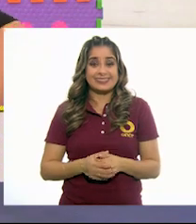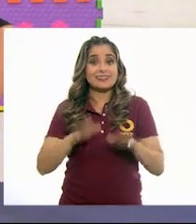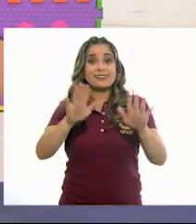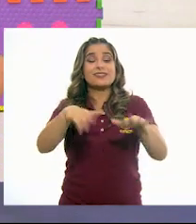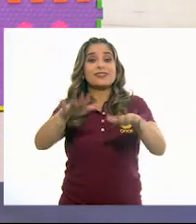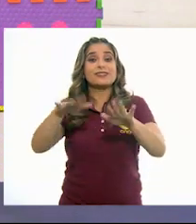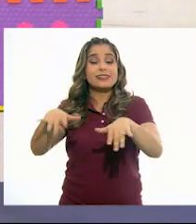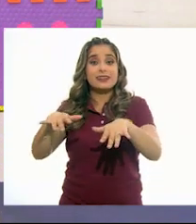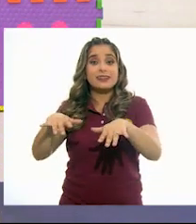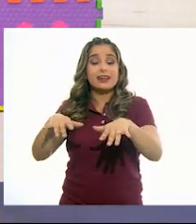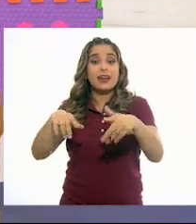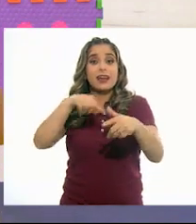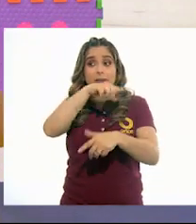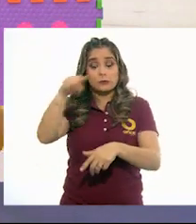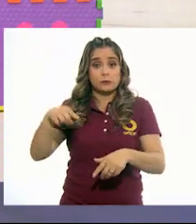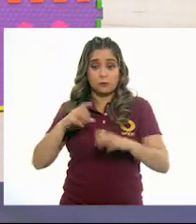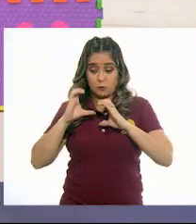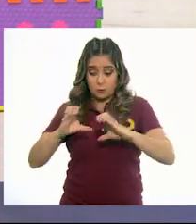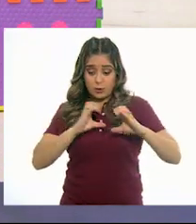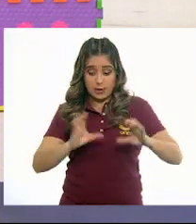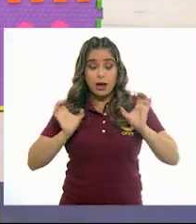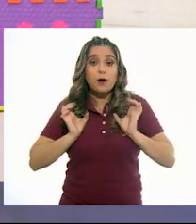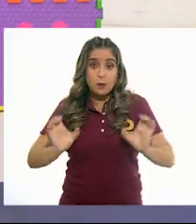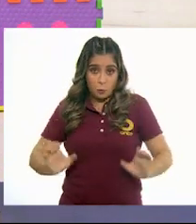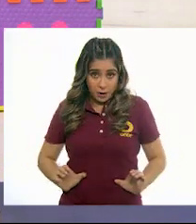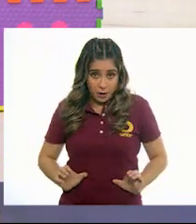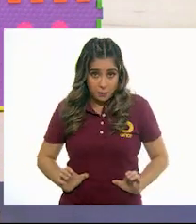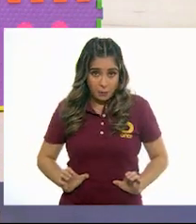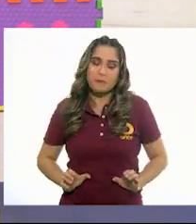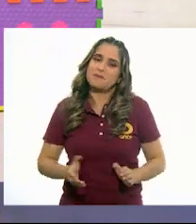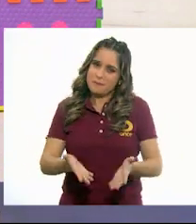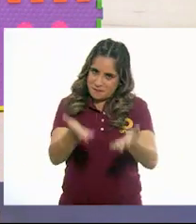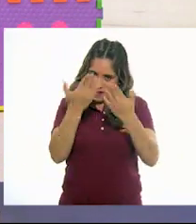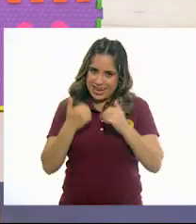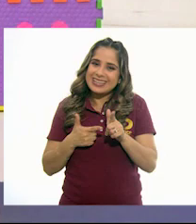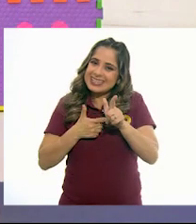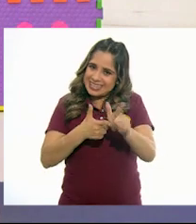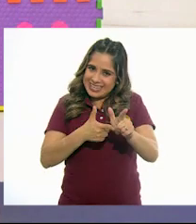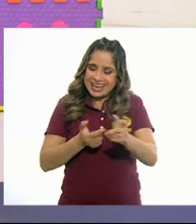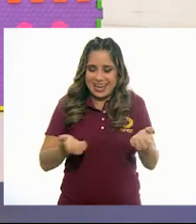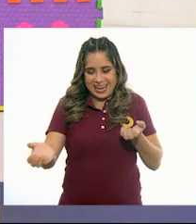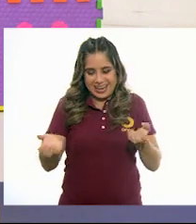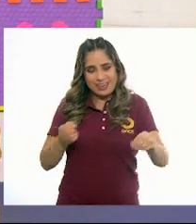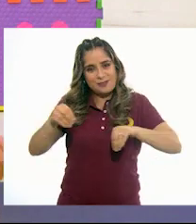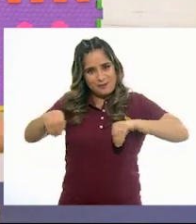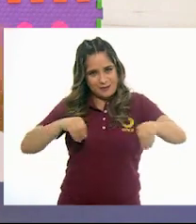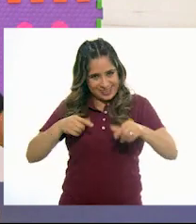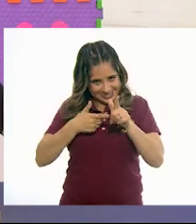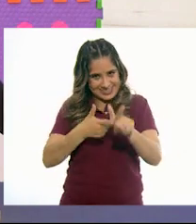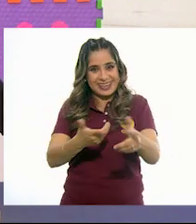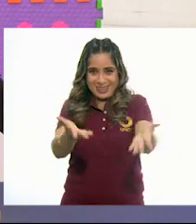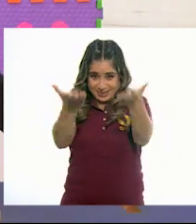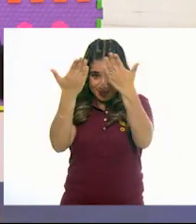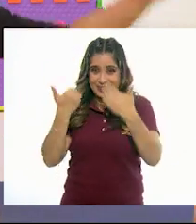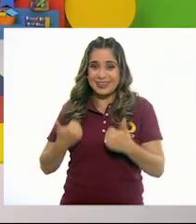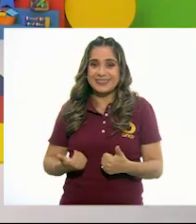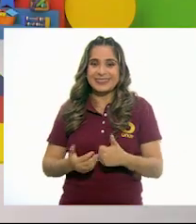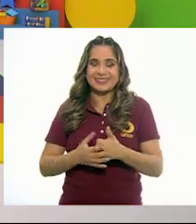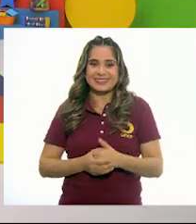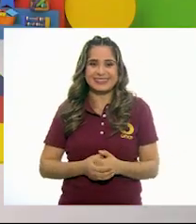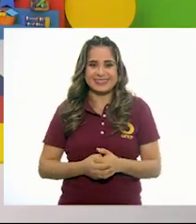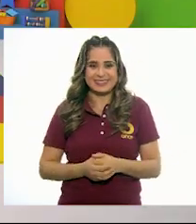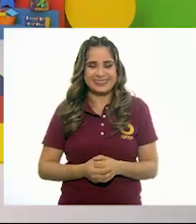Oigan, y para seguir cuidando nuestro cuerpo, ¿qué les parece si hacemos juntas y juntos la siguiente pausa activa? ¡Vamos, Hapsiri!